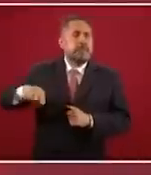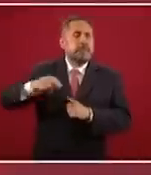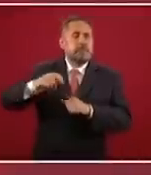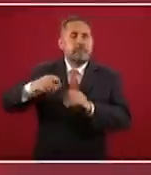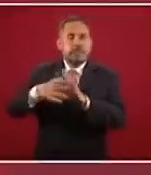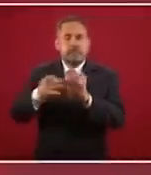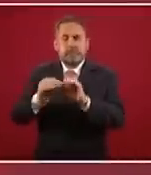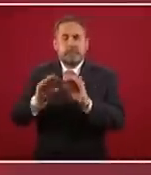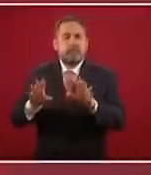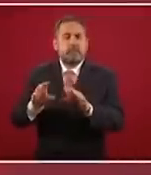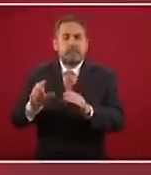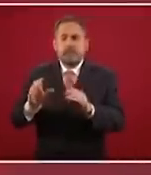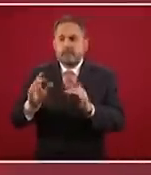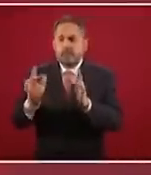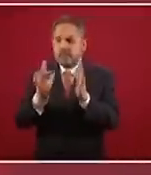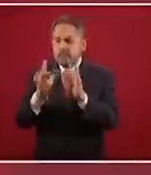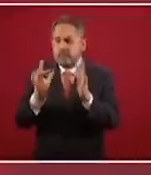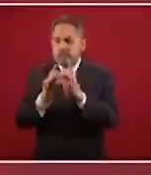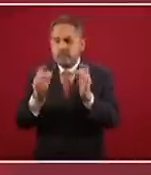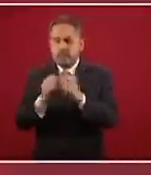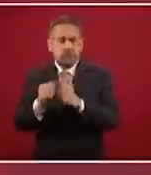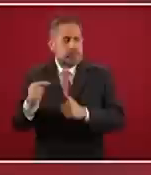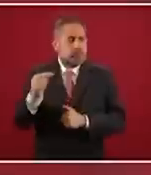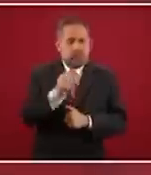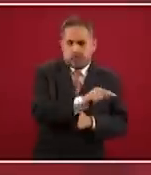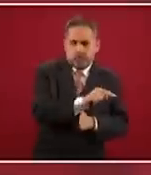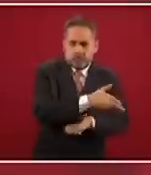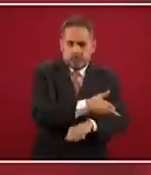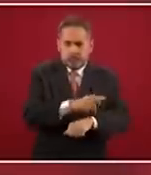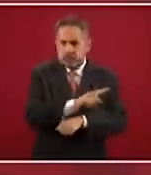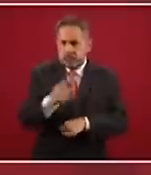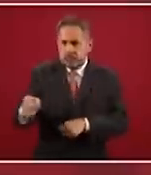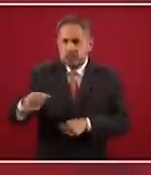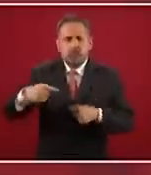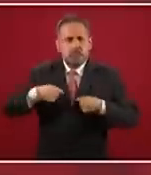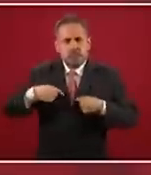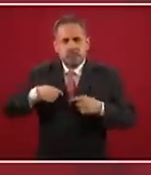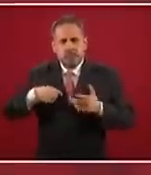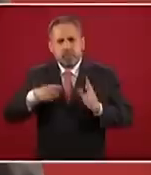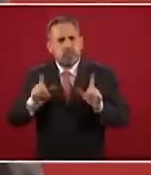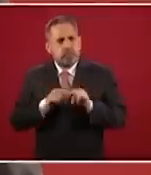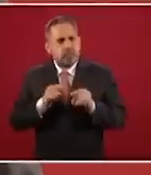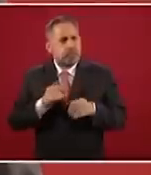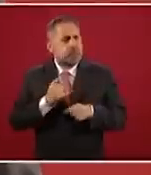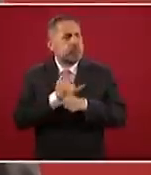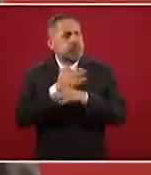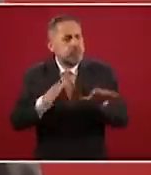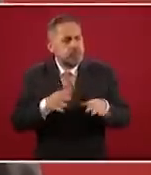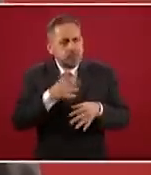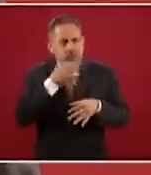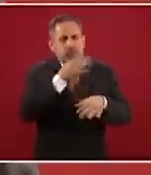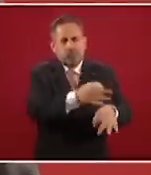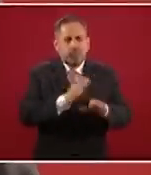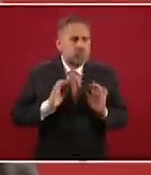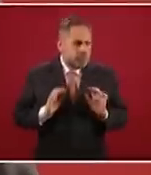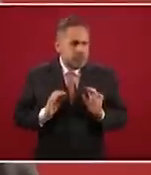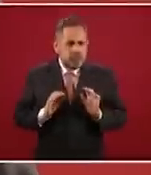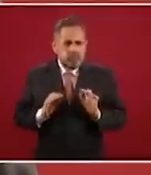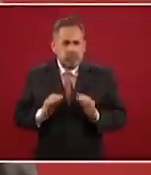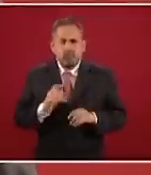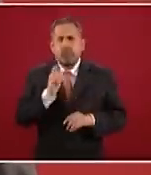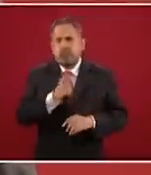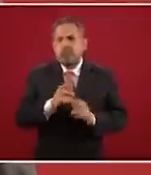también comunicación con la Fiscalía. Yo voy pues a informarles de que no hay